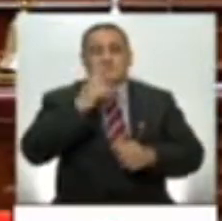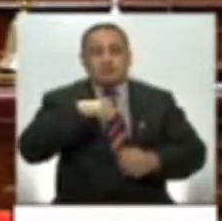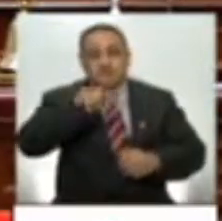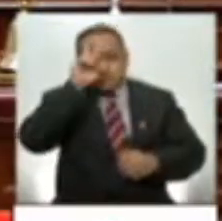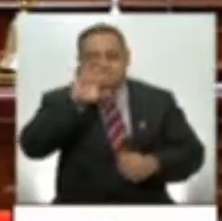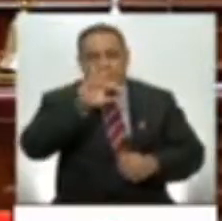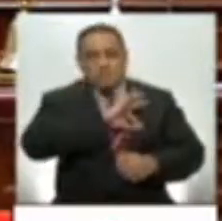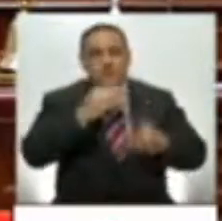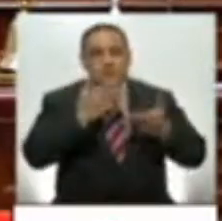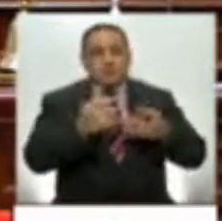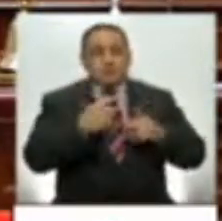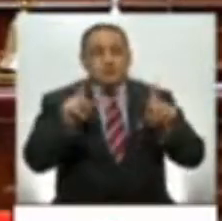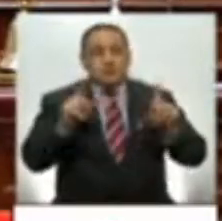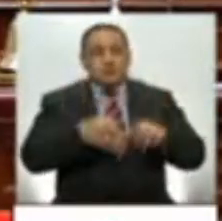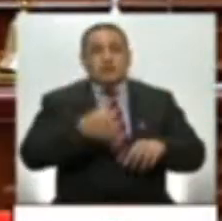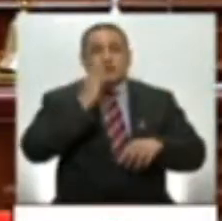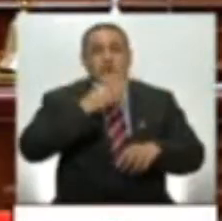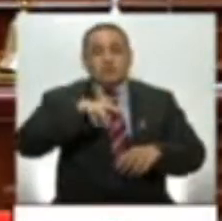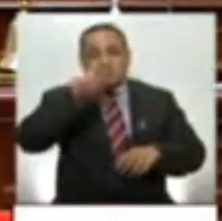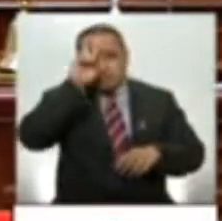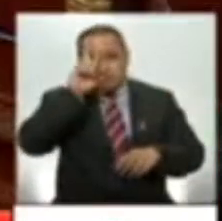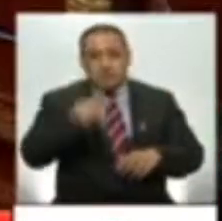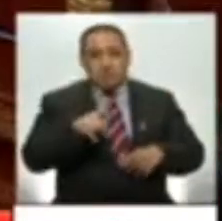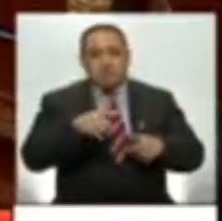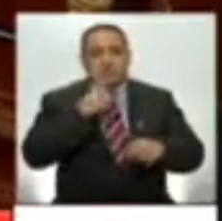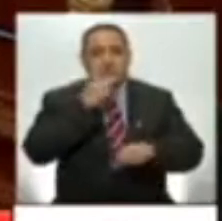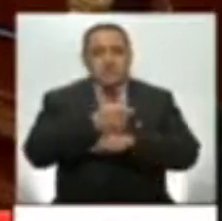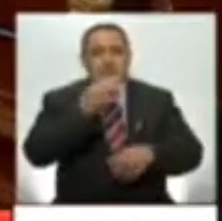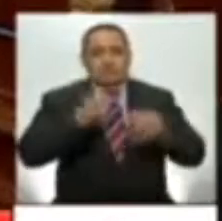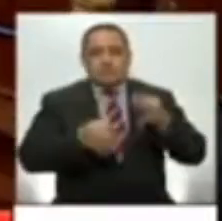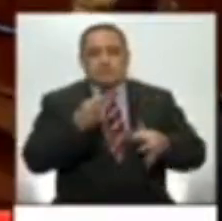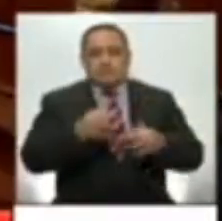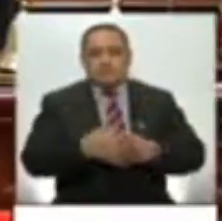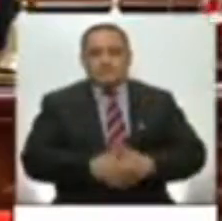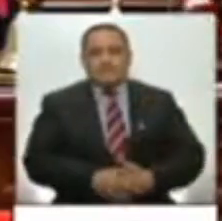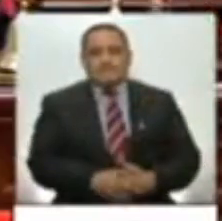lo premien, sino que él y la nación se lo demanden.